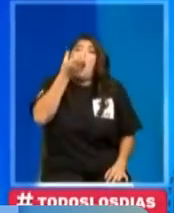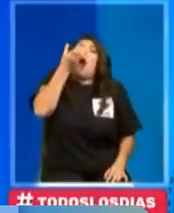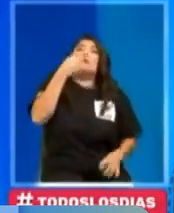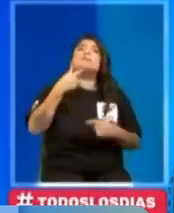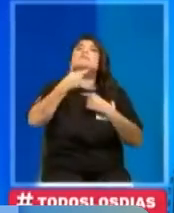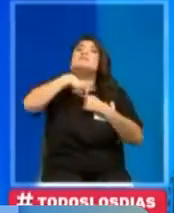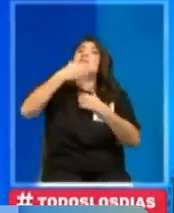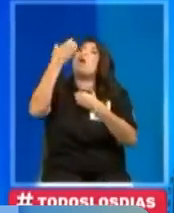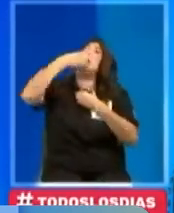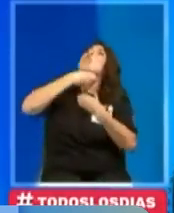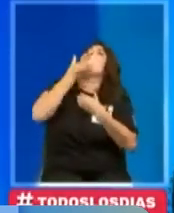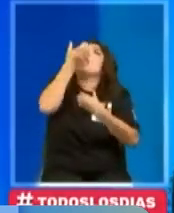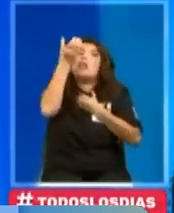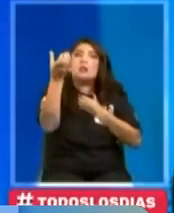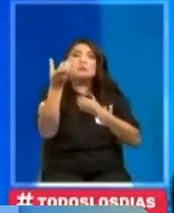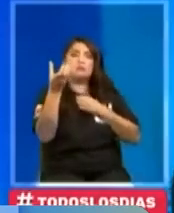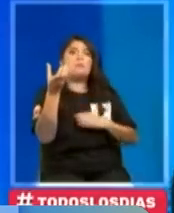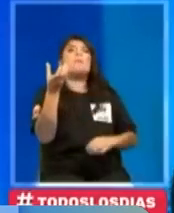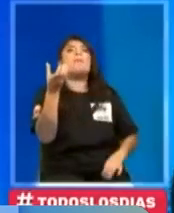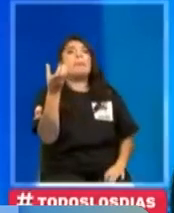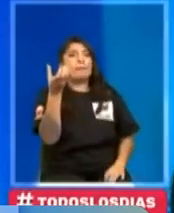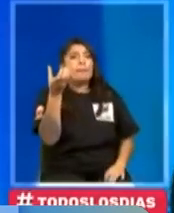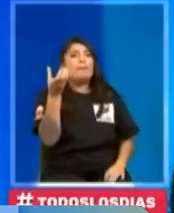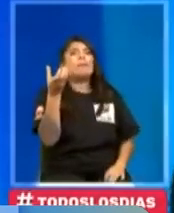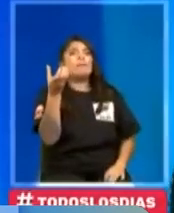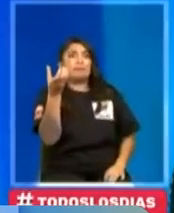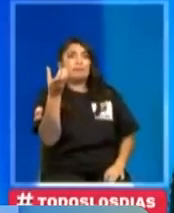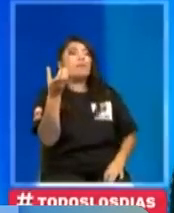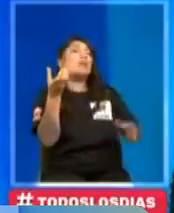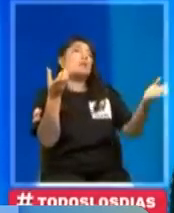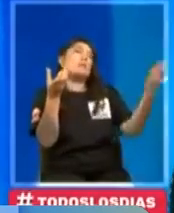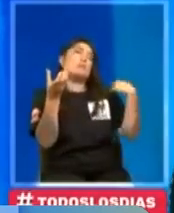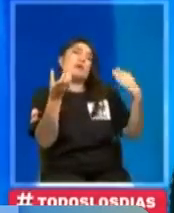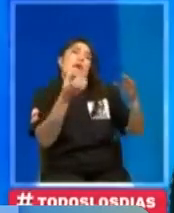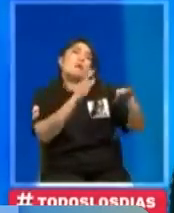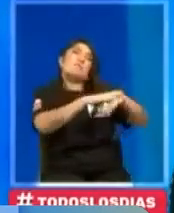tráquea, ¡oh! Y le dice, pásame el ketchup. Ese es un guatón de verdad.